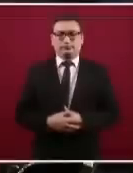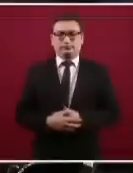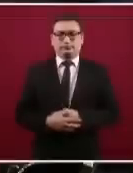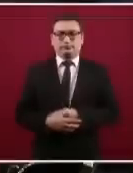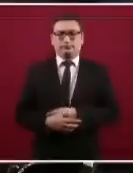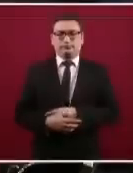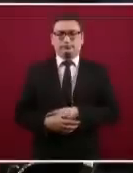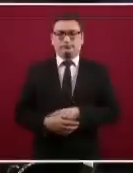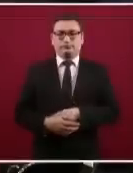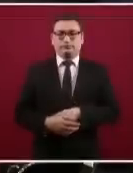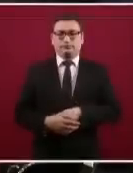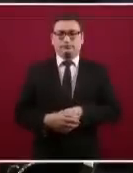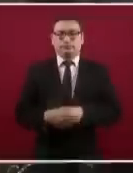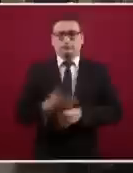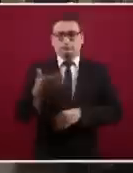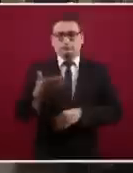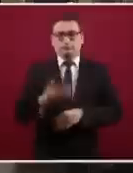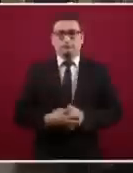Empezamos.